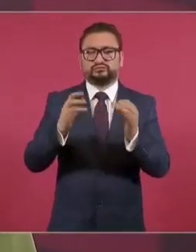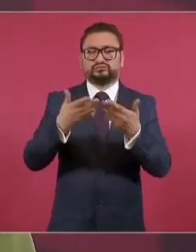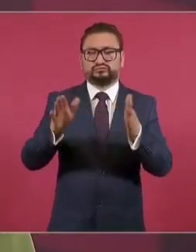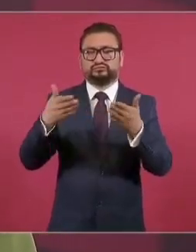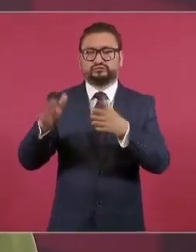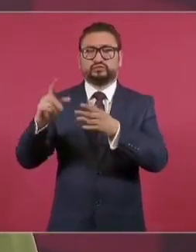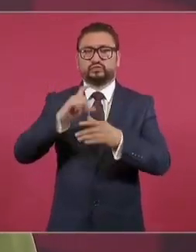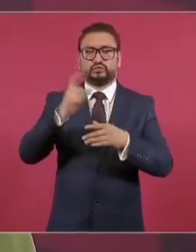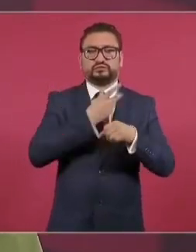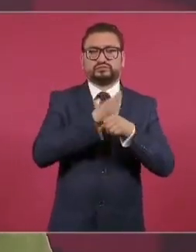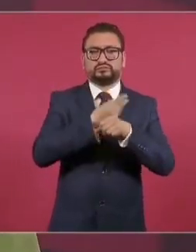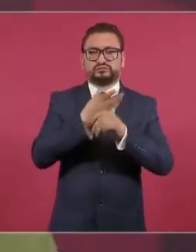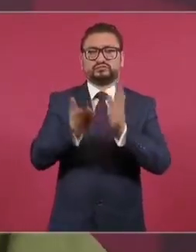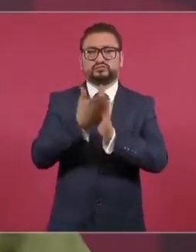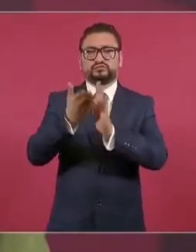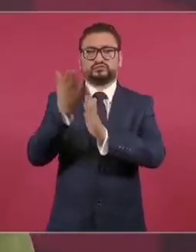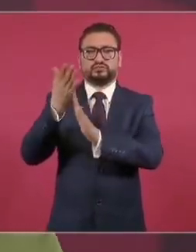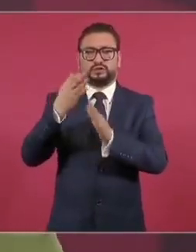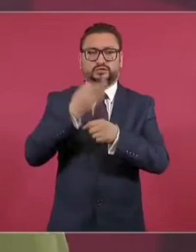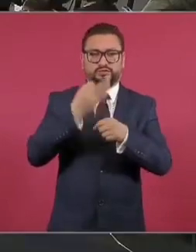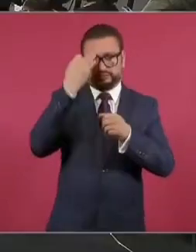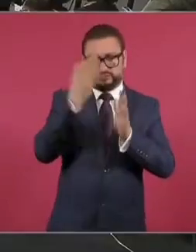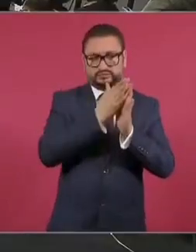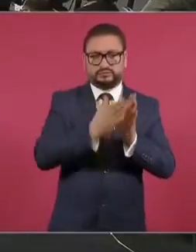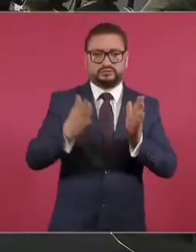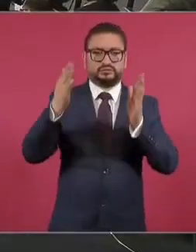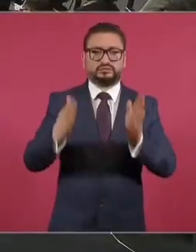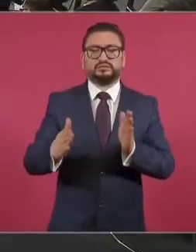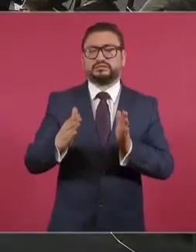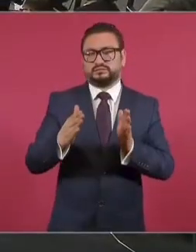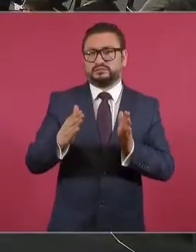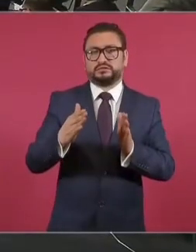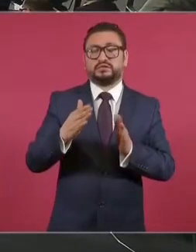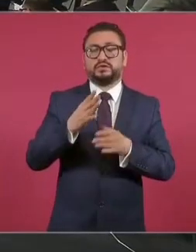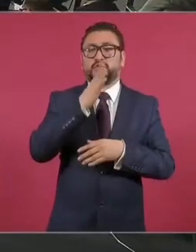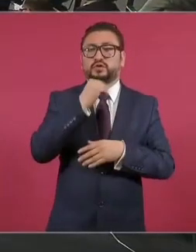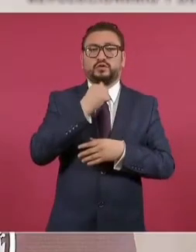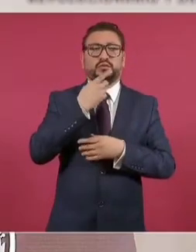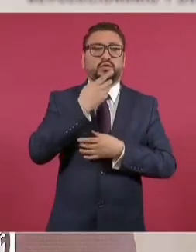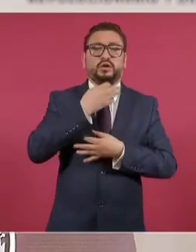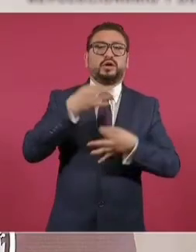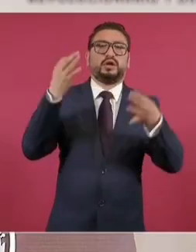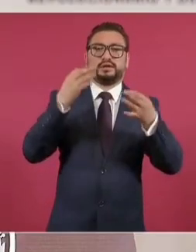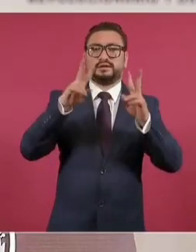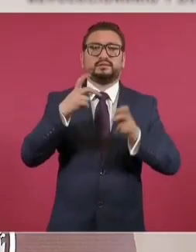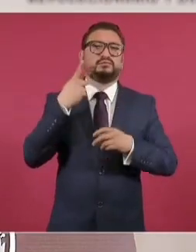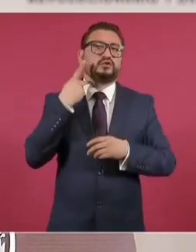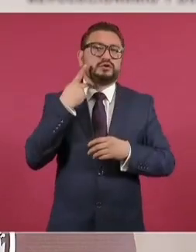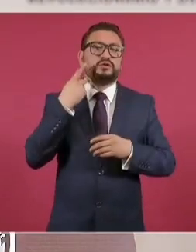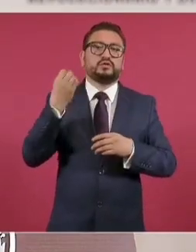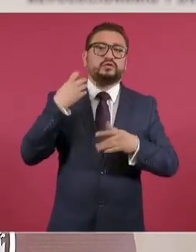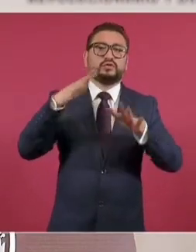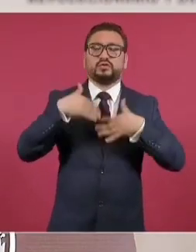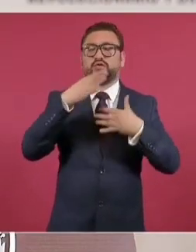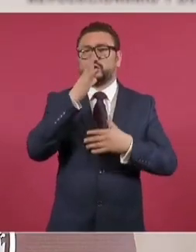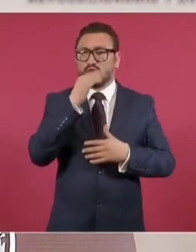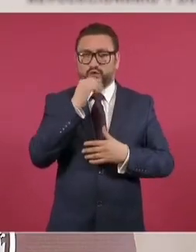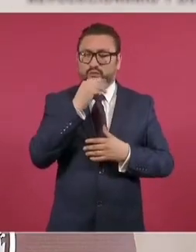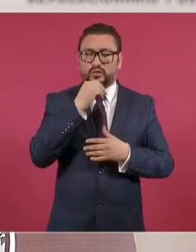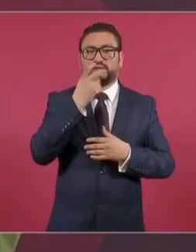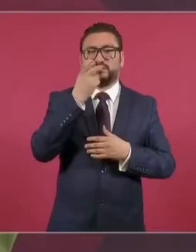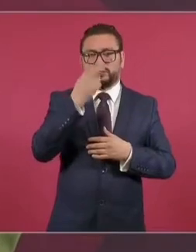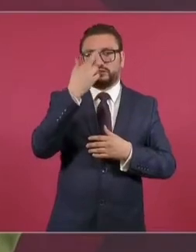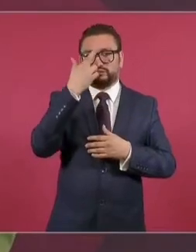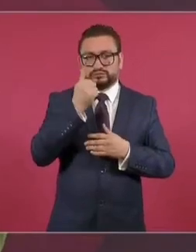o terminándose la infraestructura. Entramos en un periodo de veda, que no podemos hacer eventos públicos. Por